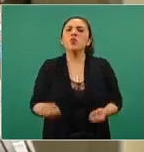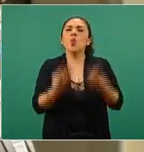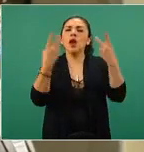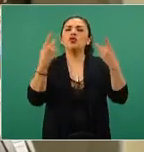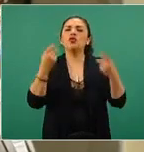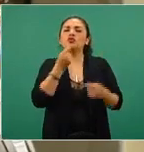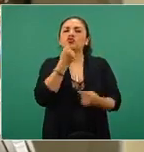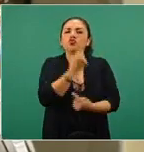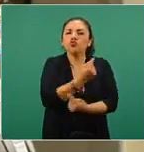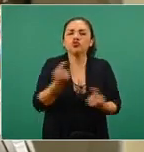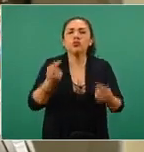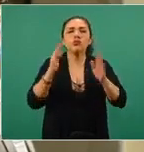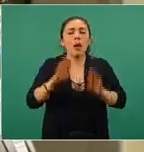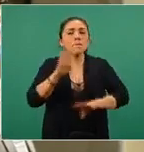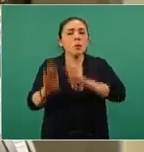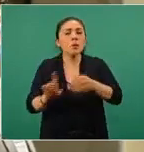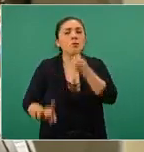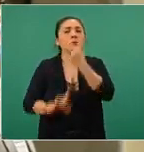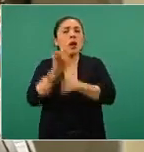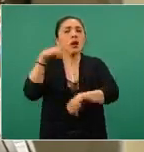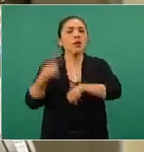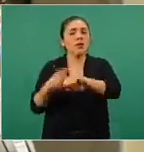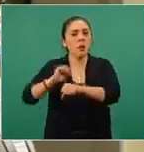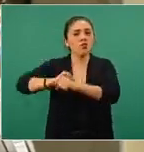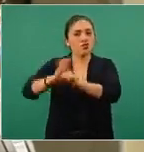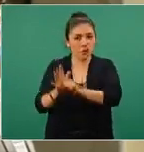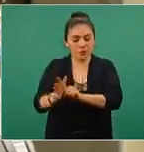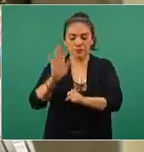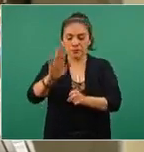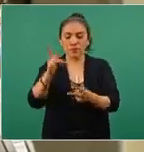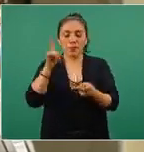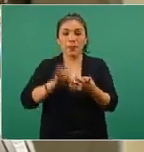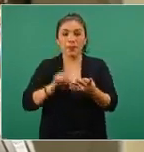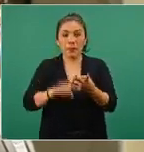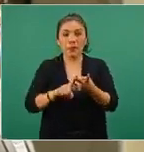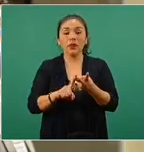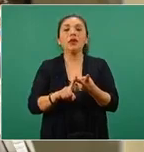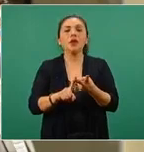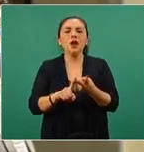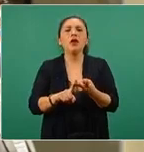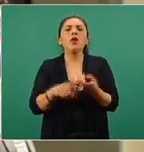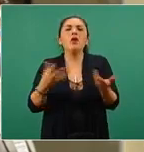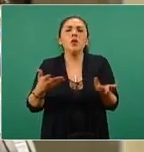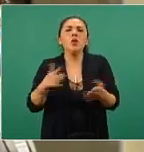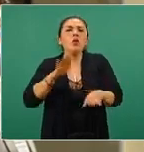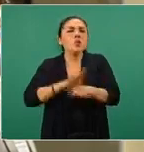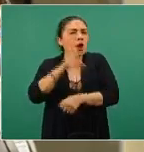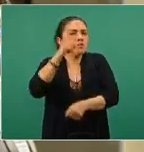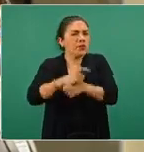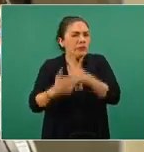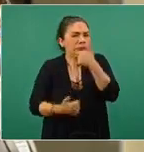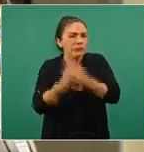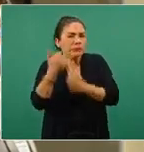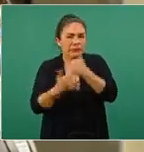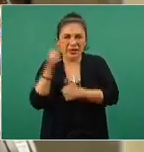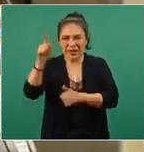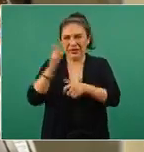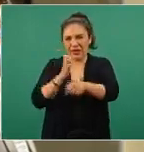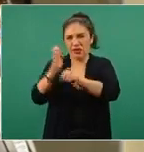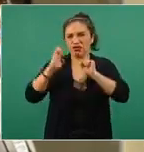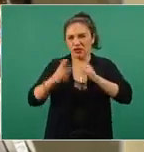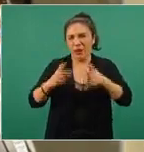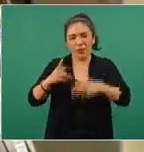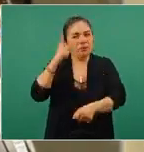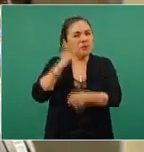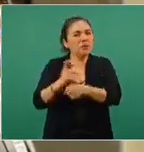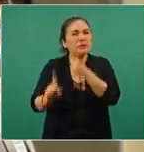niños desafortunadamente han fallecido por COVID. Y la segunda, ¿Cuál ha sido el reto más grande, bueno, en el caso de Chiapas, cuál fue el